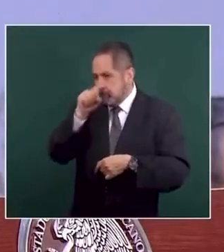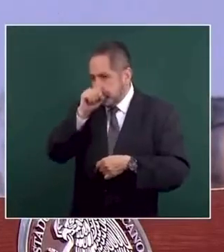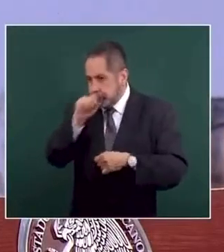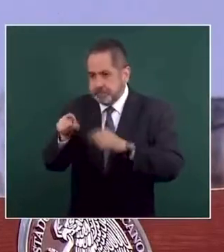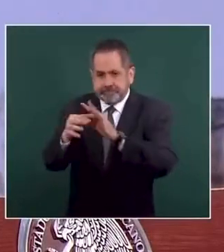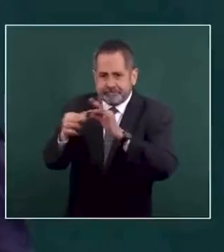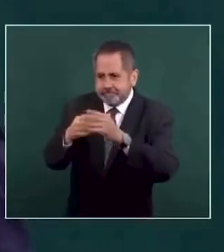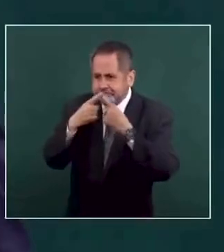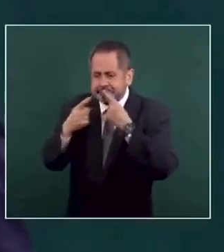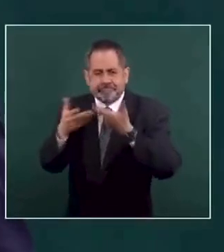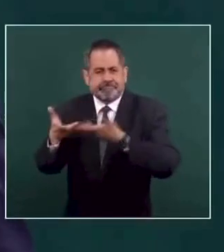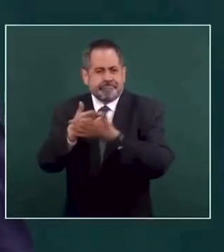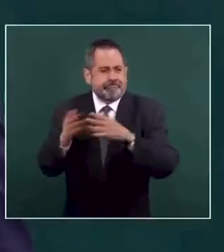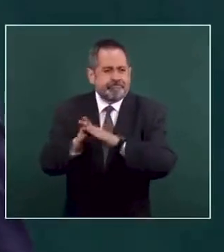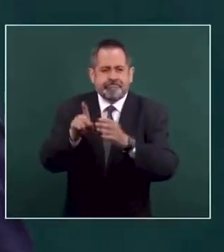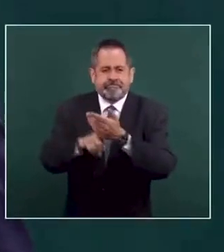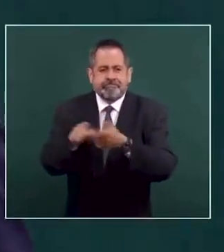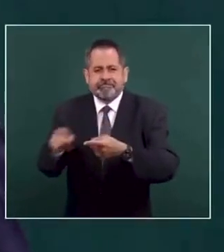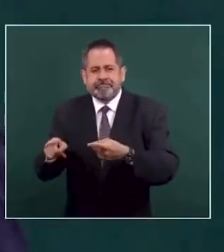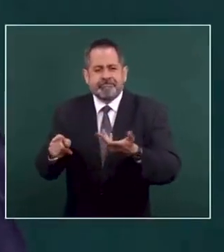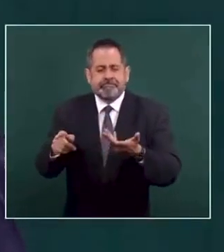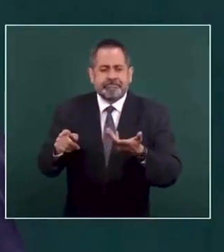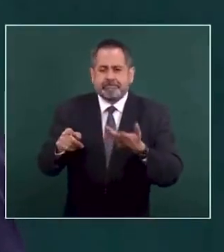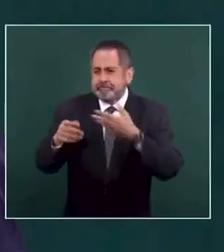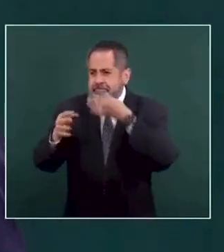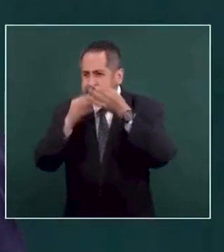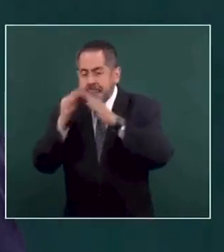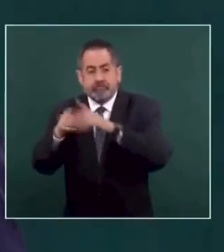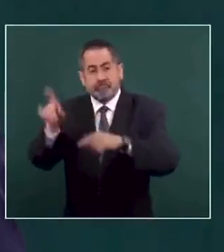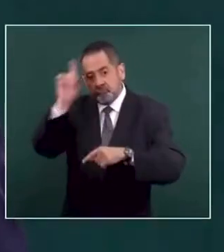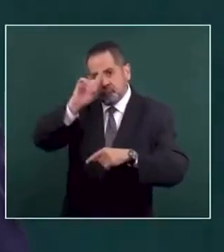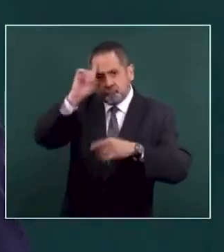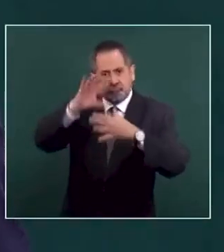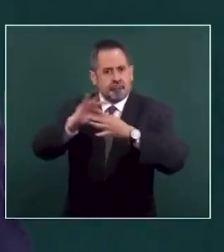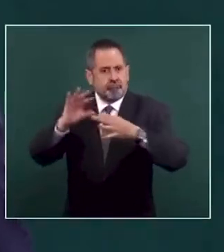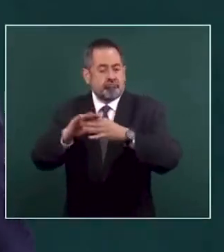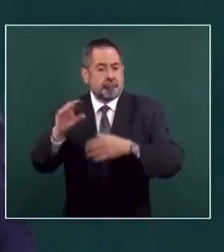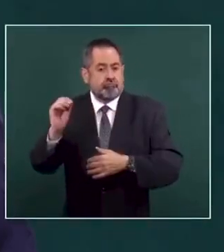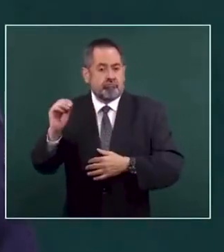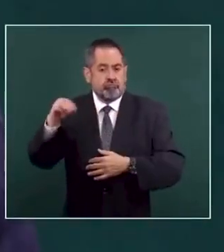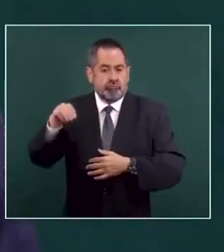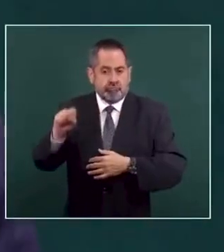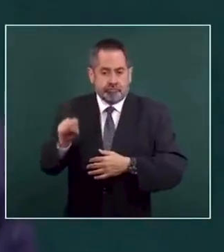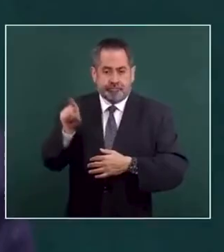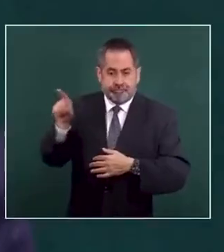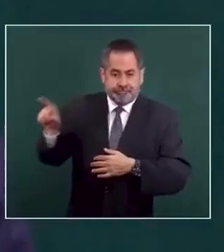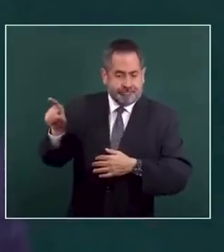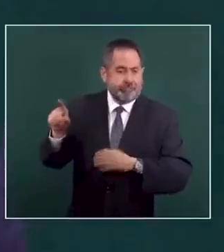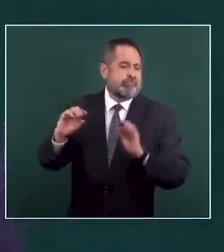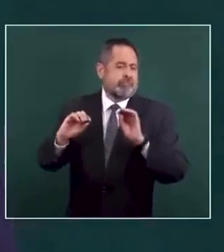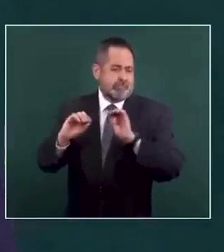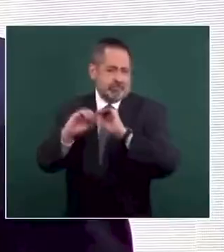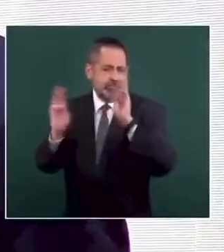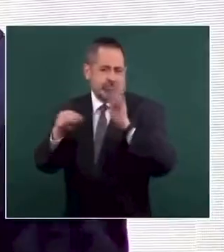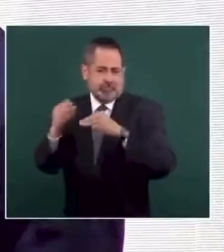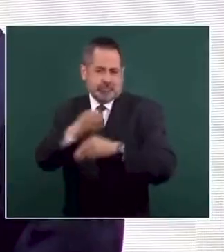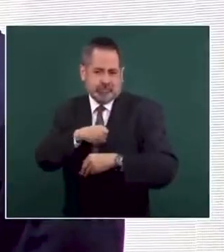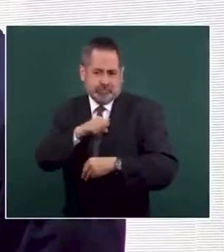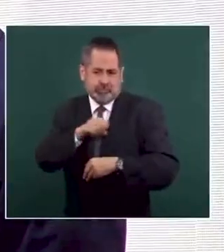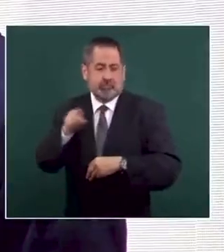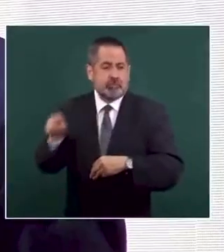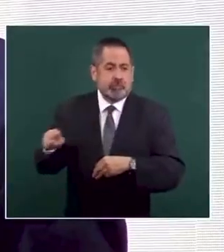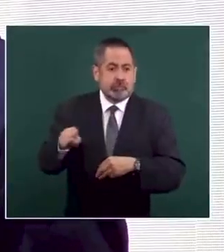científica que procede del panel de asesoramiento de la Organización Mundial de la Salud, no ha demostrado ser